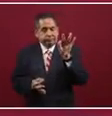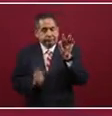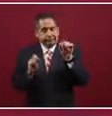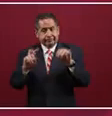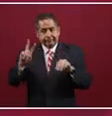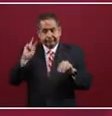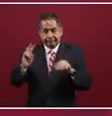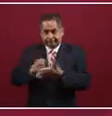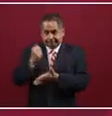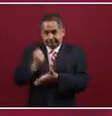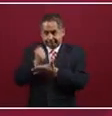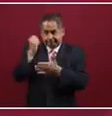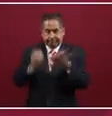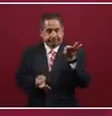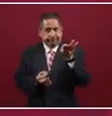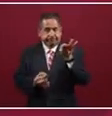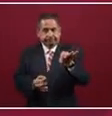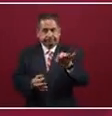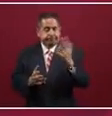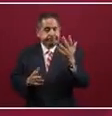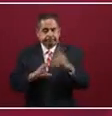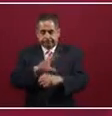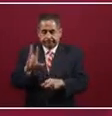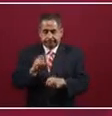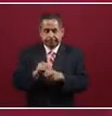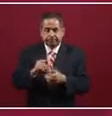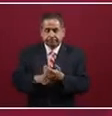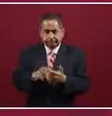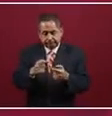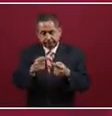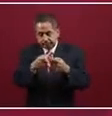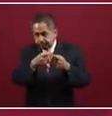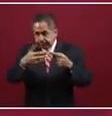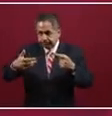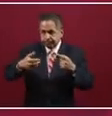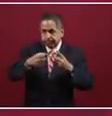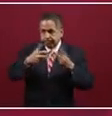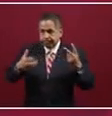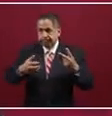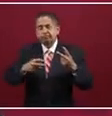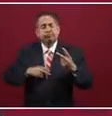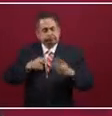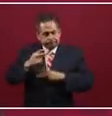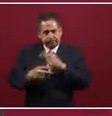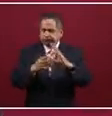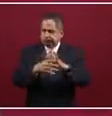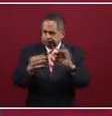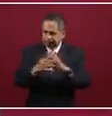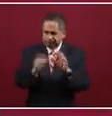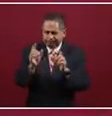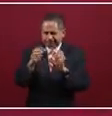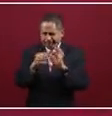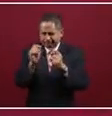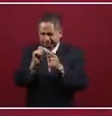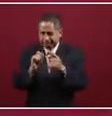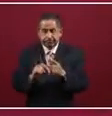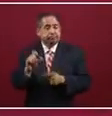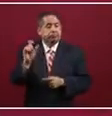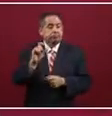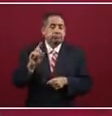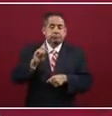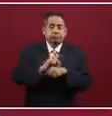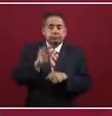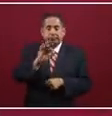viernes. Y todo lo que se derive de esto, yo les voy a estar informando puntualmente. ¿Cuándo o en qué fecha se va a